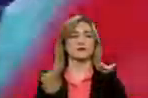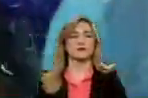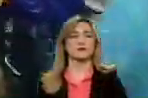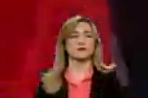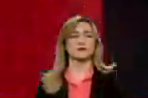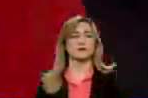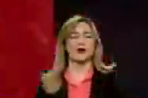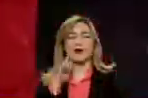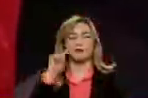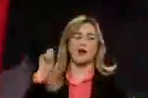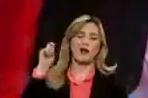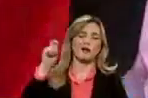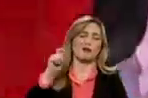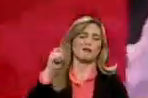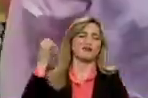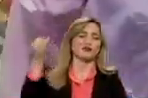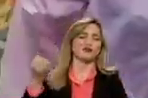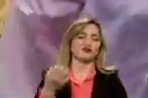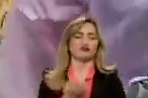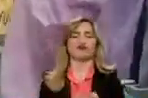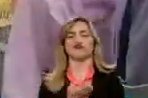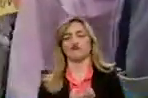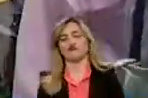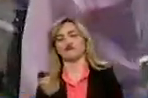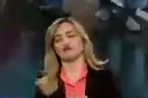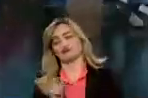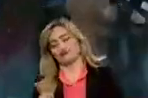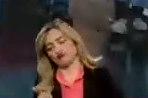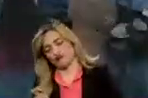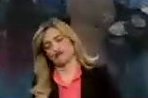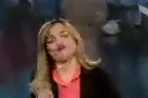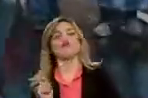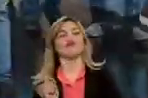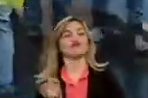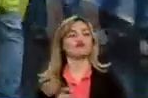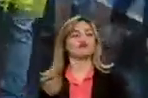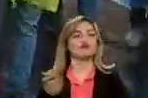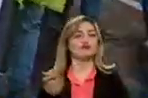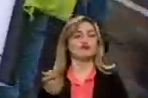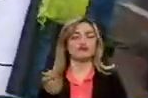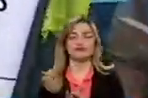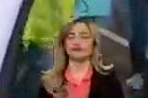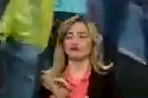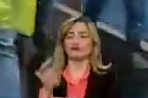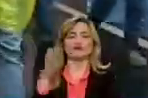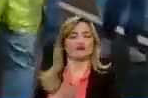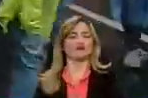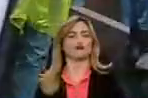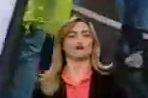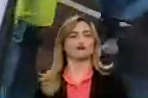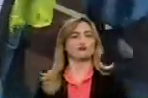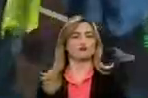Los reclamos eran varios, por la economía, por los salarios y para que no existan más despidos.